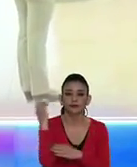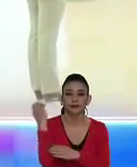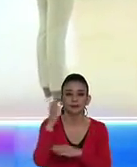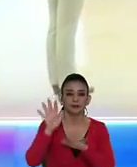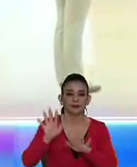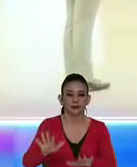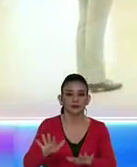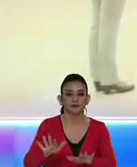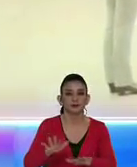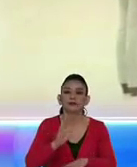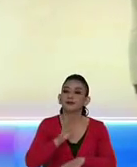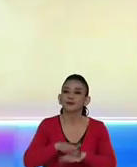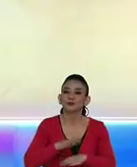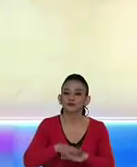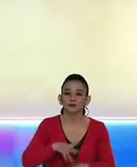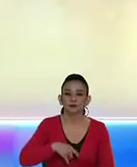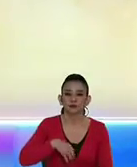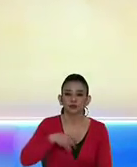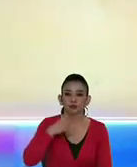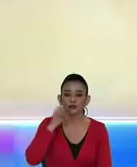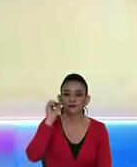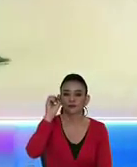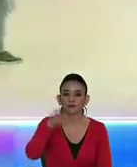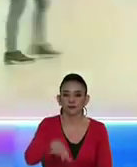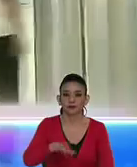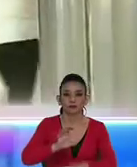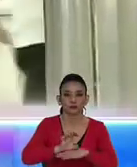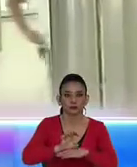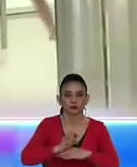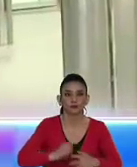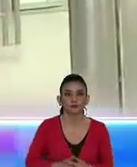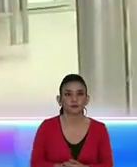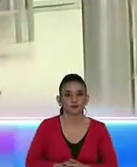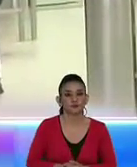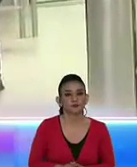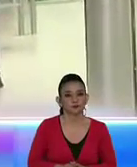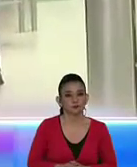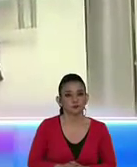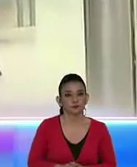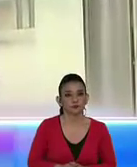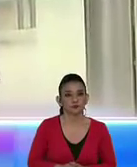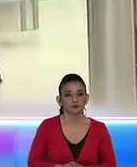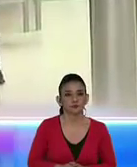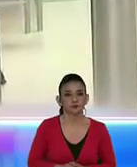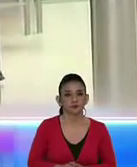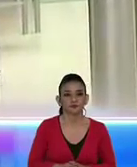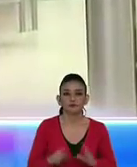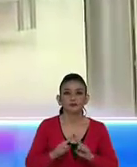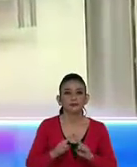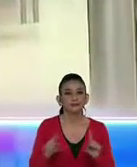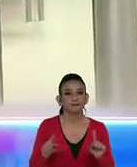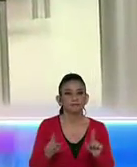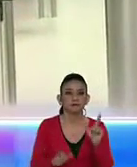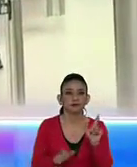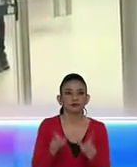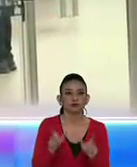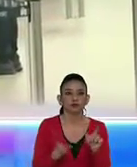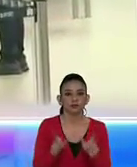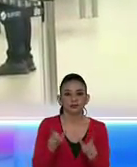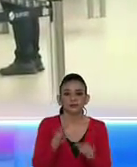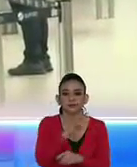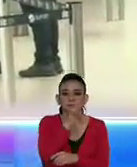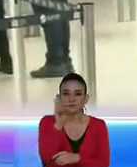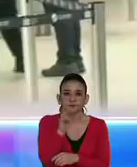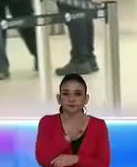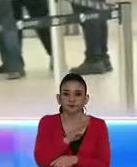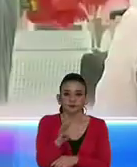tras la presencia de coronavirus en el país. Tenemos conocimiento que existen varias personas del Ministerio de Salud